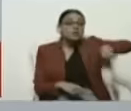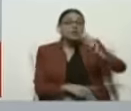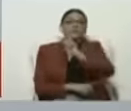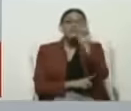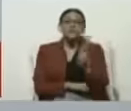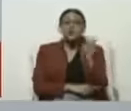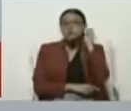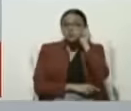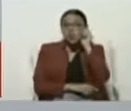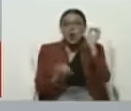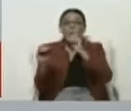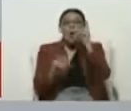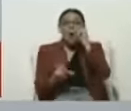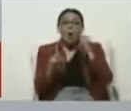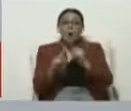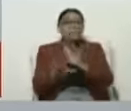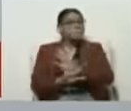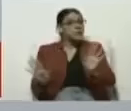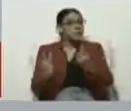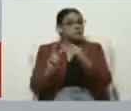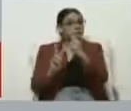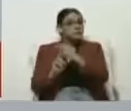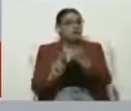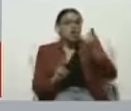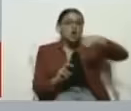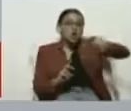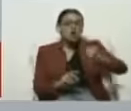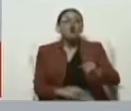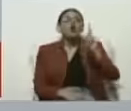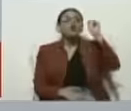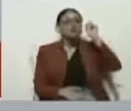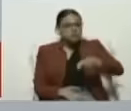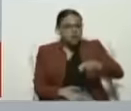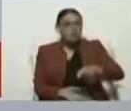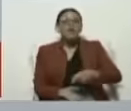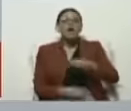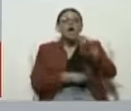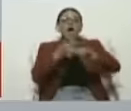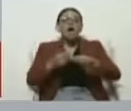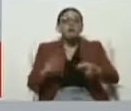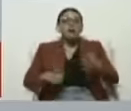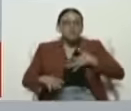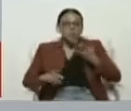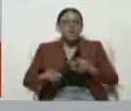y todo venezolano tiene el libérrimo derecho de decidir